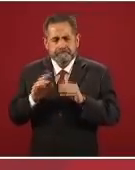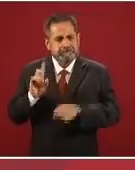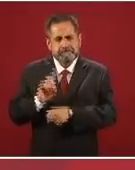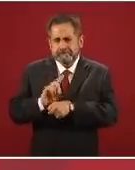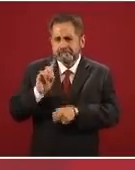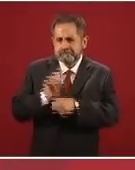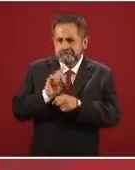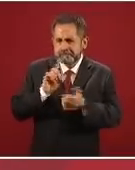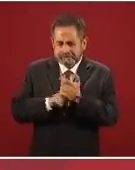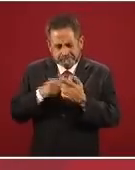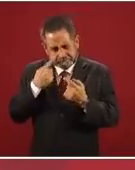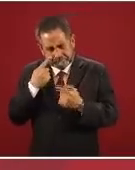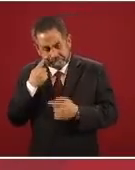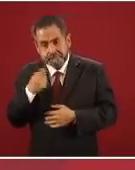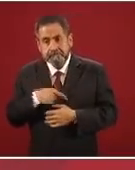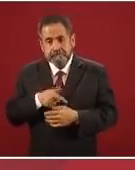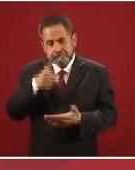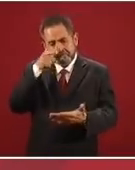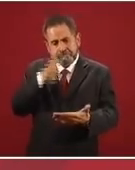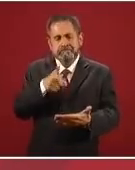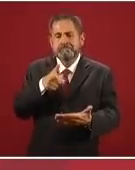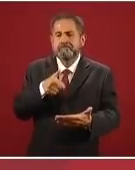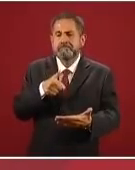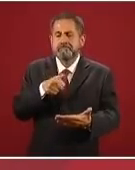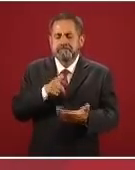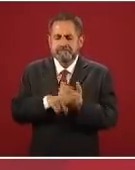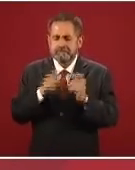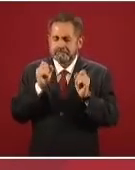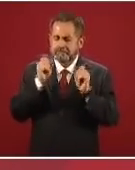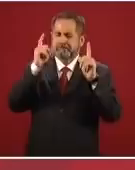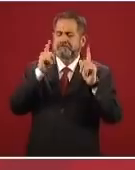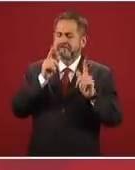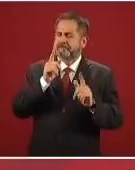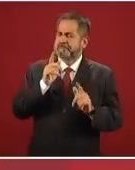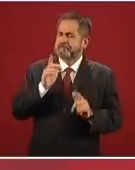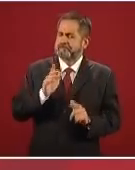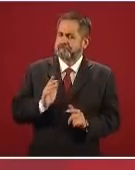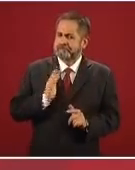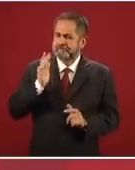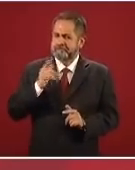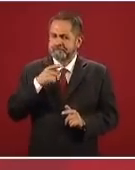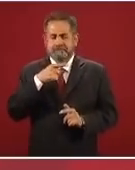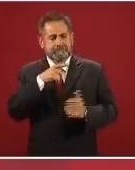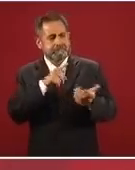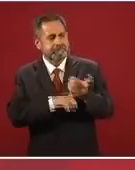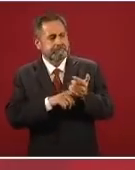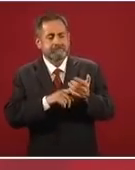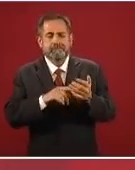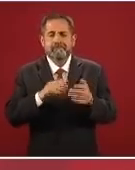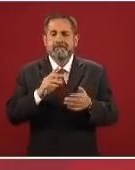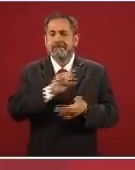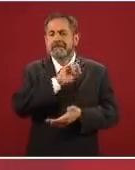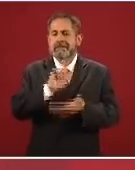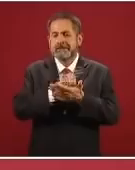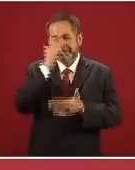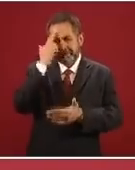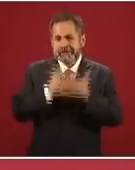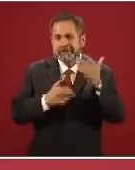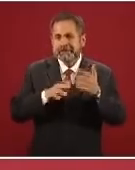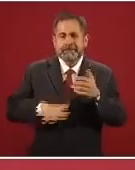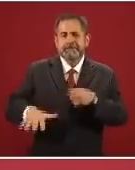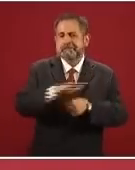cotidiana, nosotros encontramos un fenómeno que nos llamó mucho la atención en el fuero común, que era